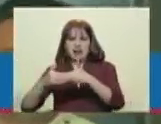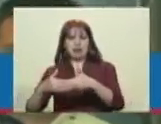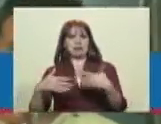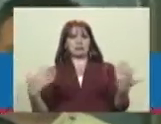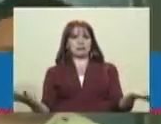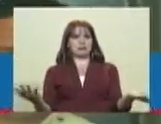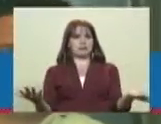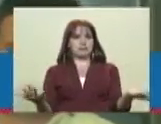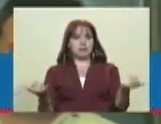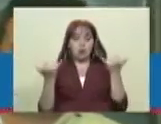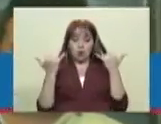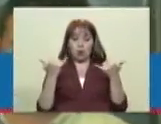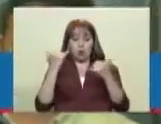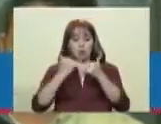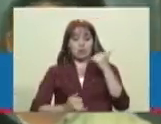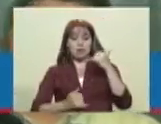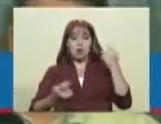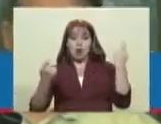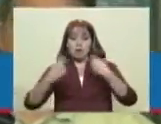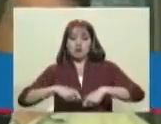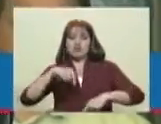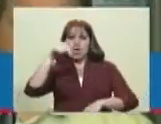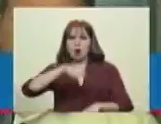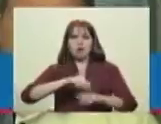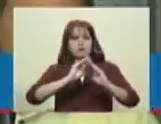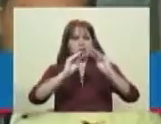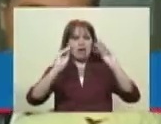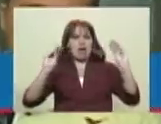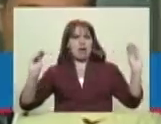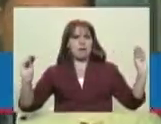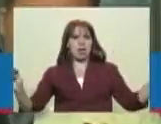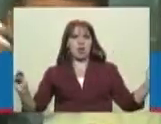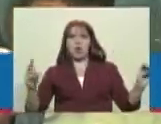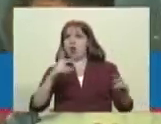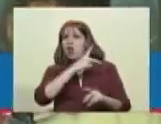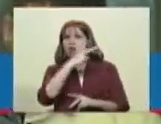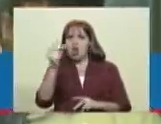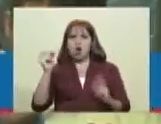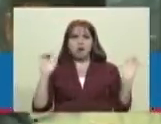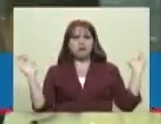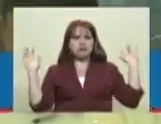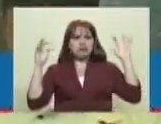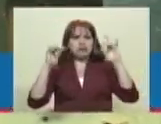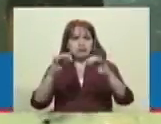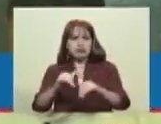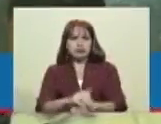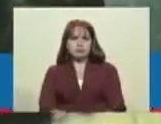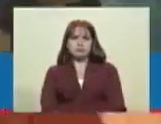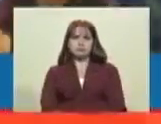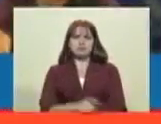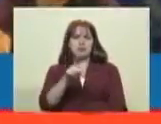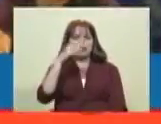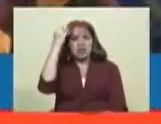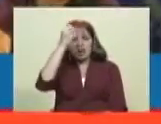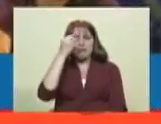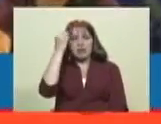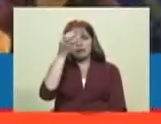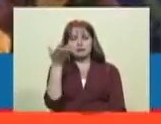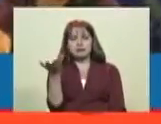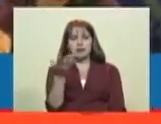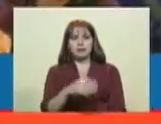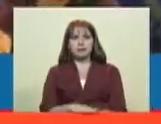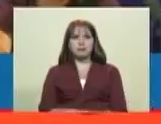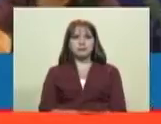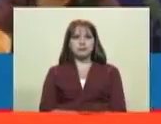el la última apuesta a la oposición del día de hoy fue su llamado a una abstención general. ¿Cuál es su valoración al respecto? Bueno,